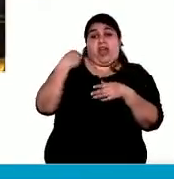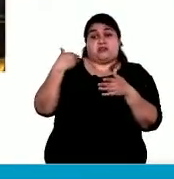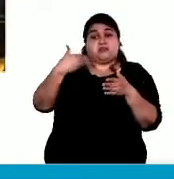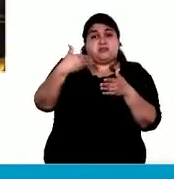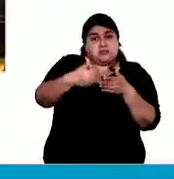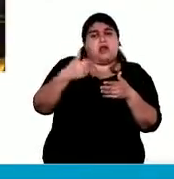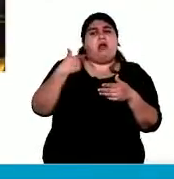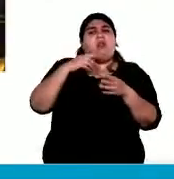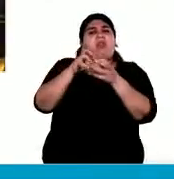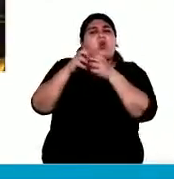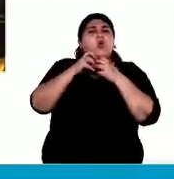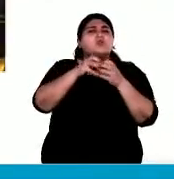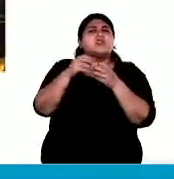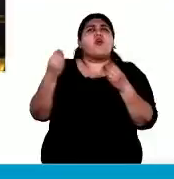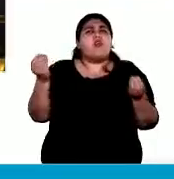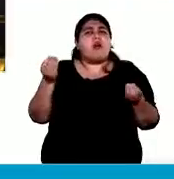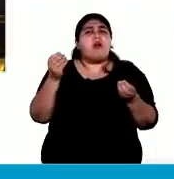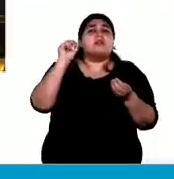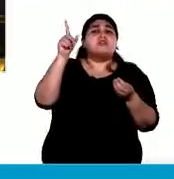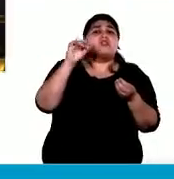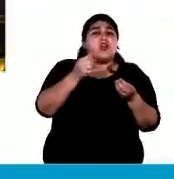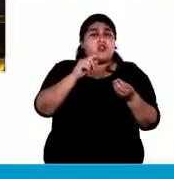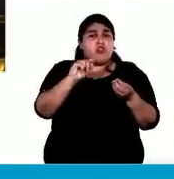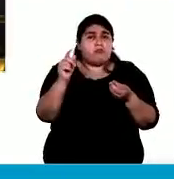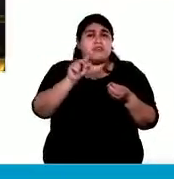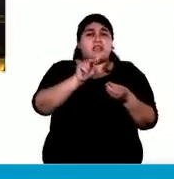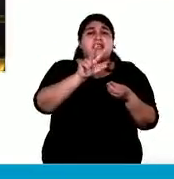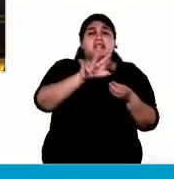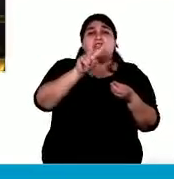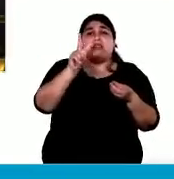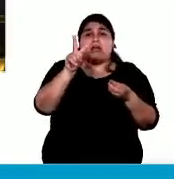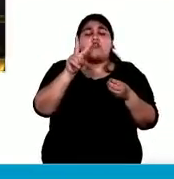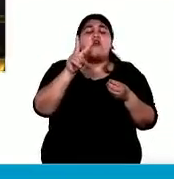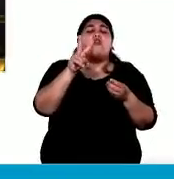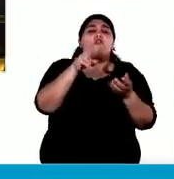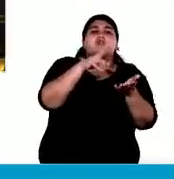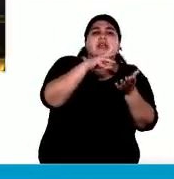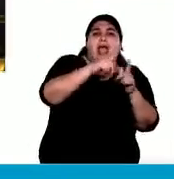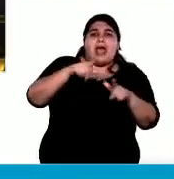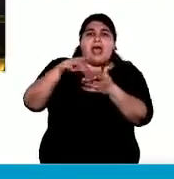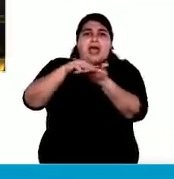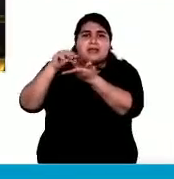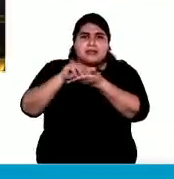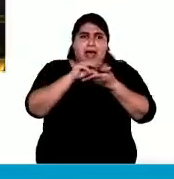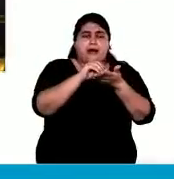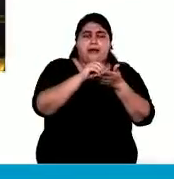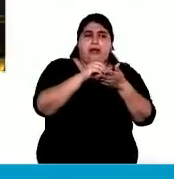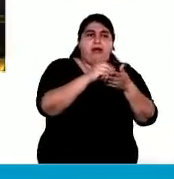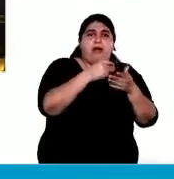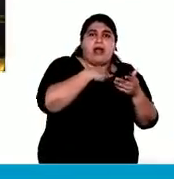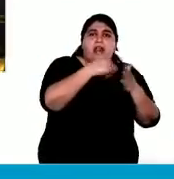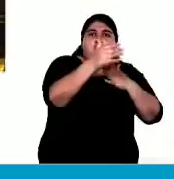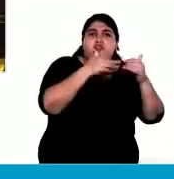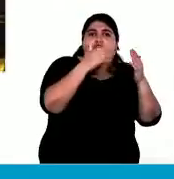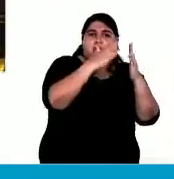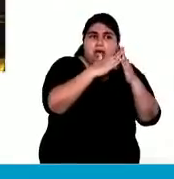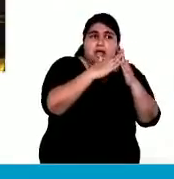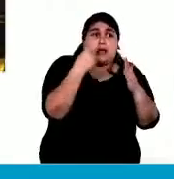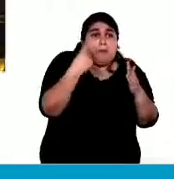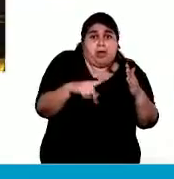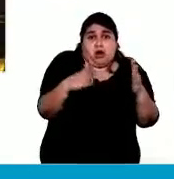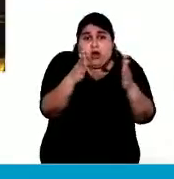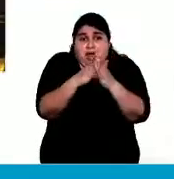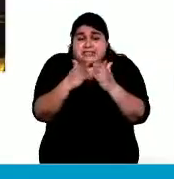la posibilidad de que el gobierno expropió 132 hectáreas para construir cárceles mientras no garantiza el derecho a la vivienda de miles de